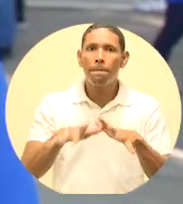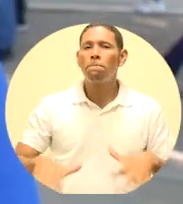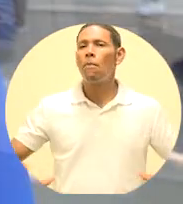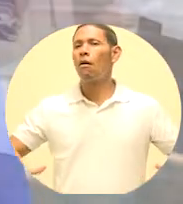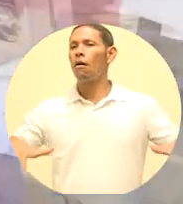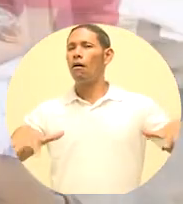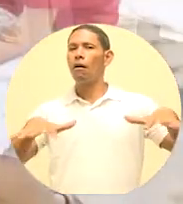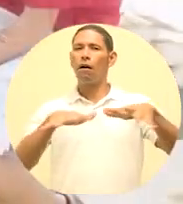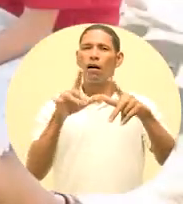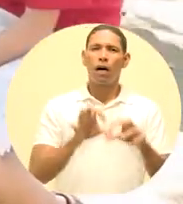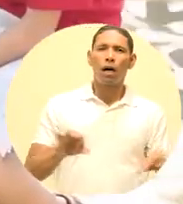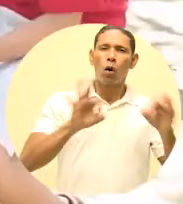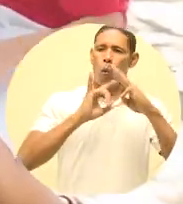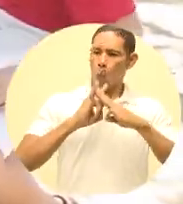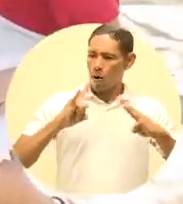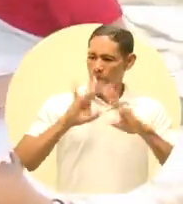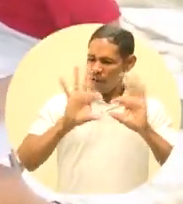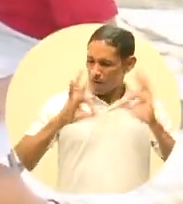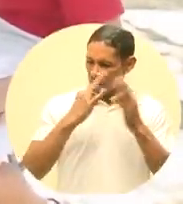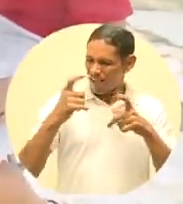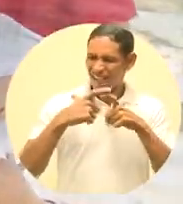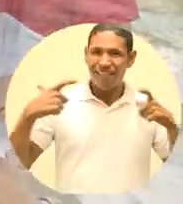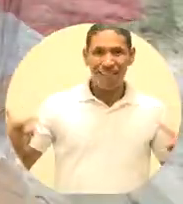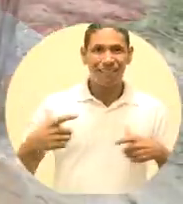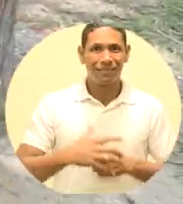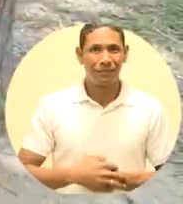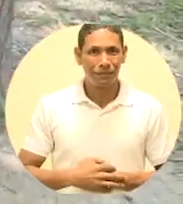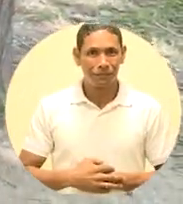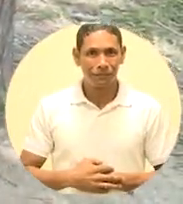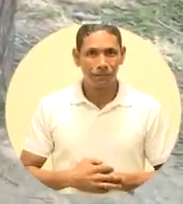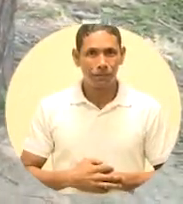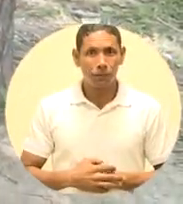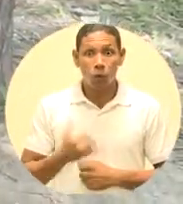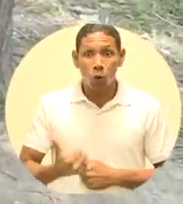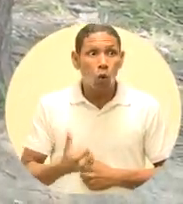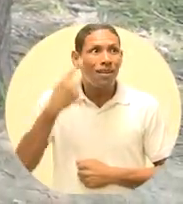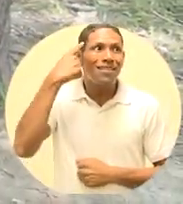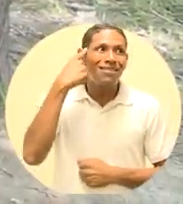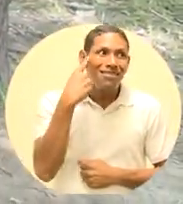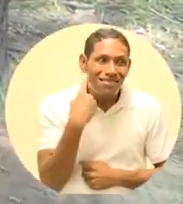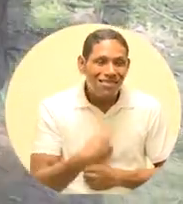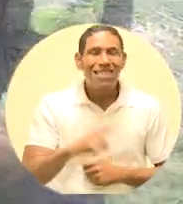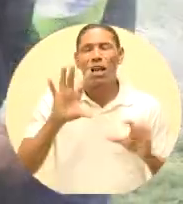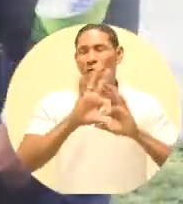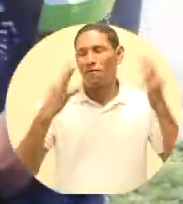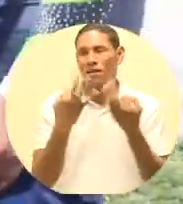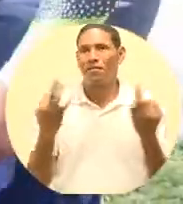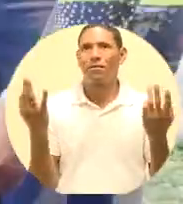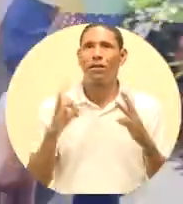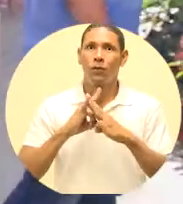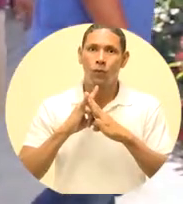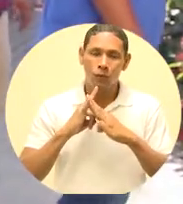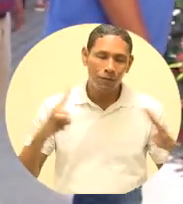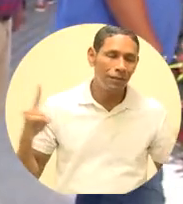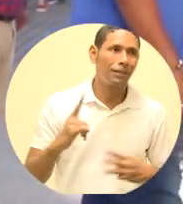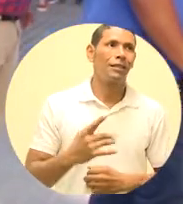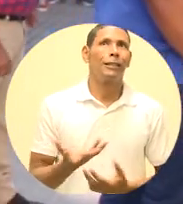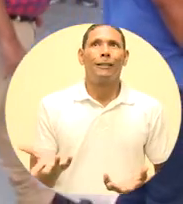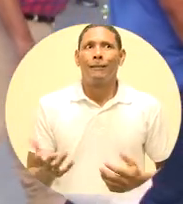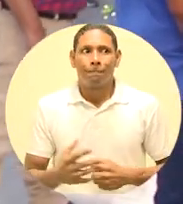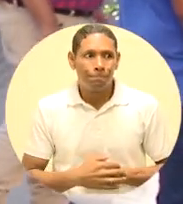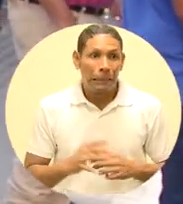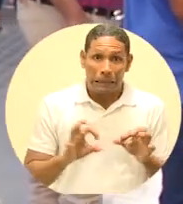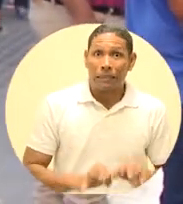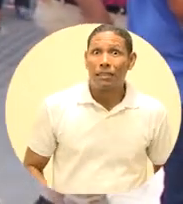espacio acorde a lo que significa ser parte de esta familia Unimagdalena. Hoy en el Día de la Familia Unimagdalena,